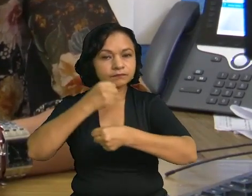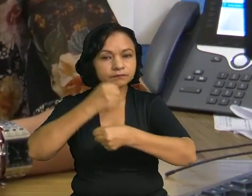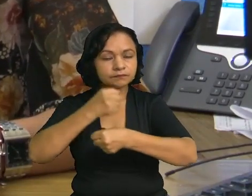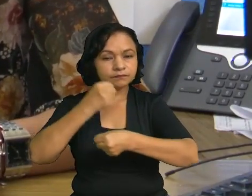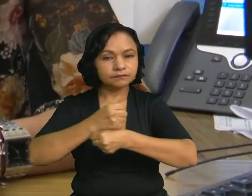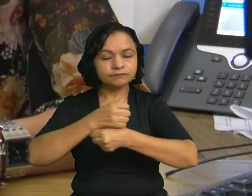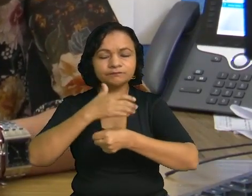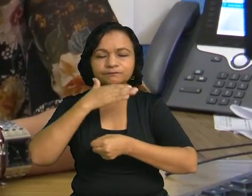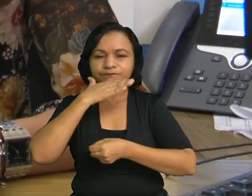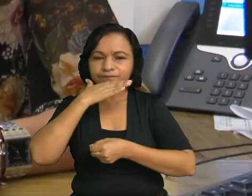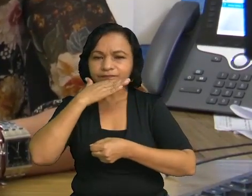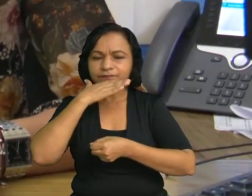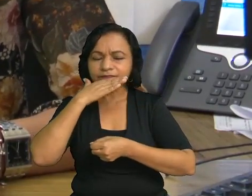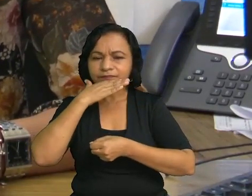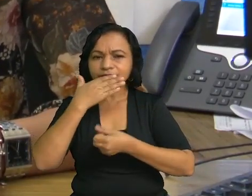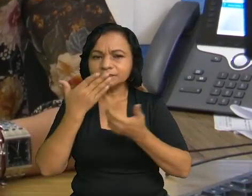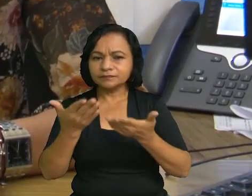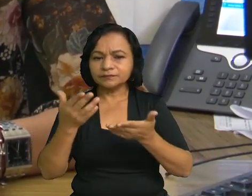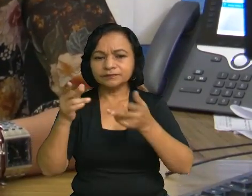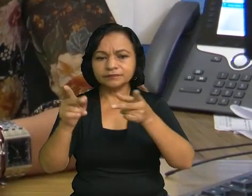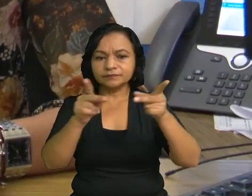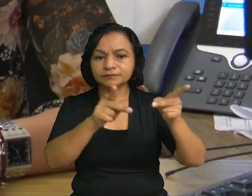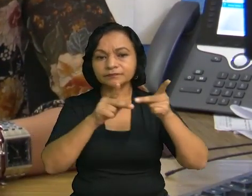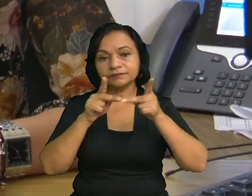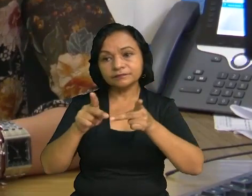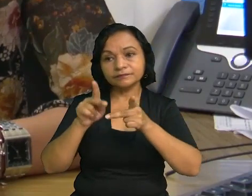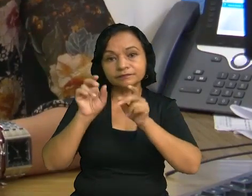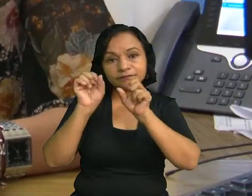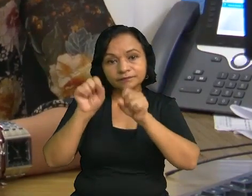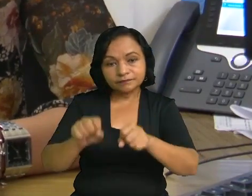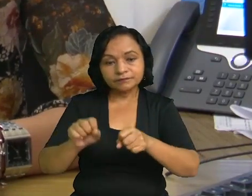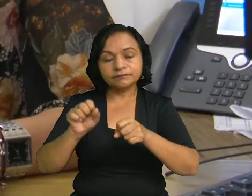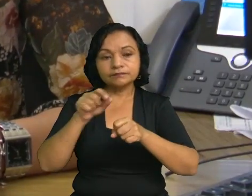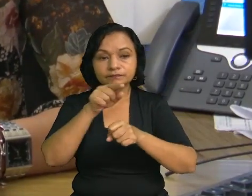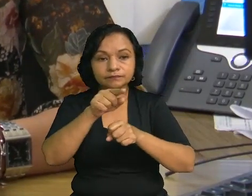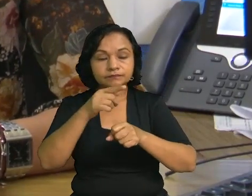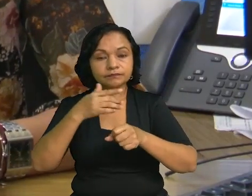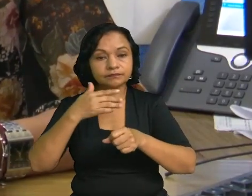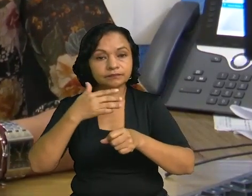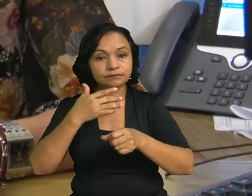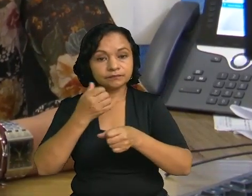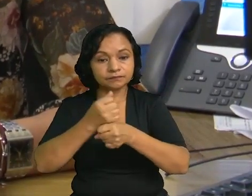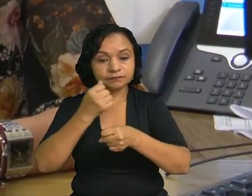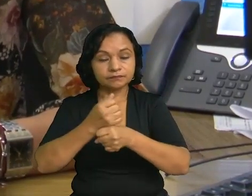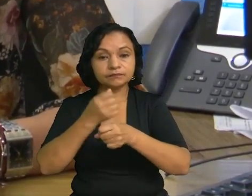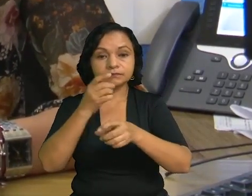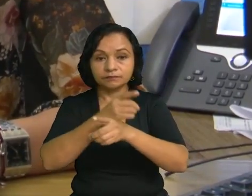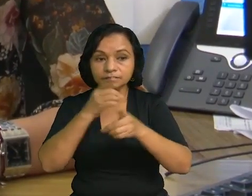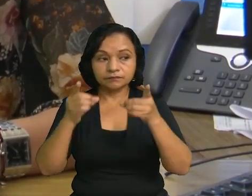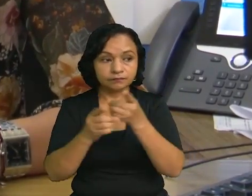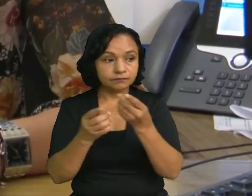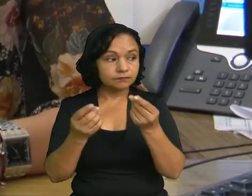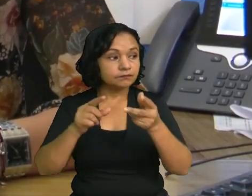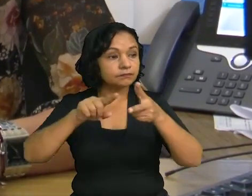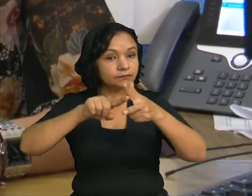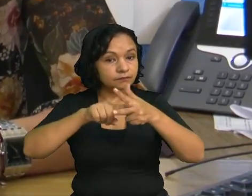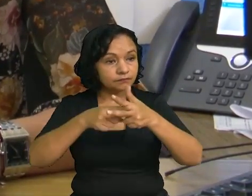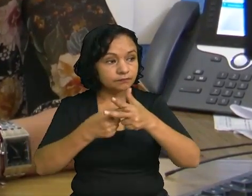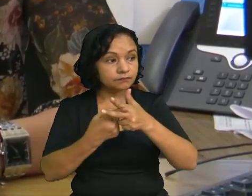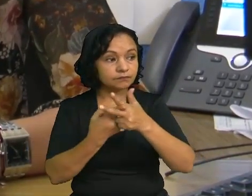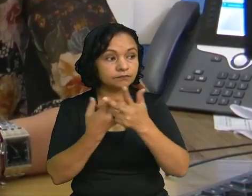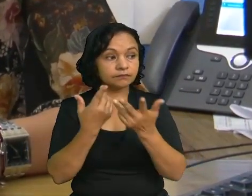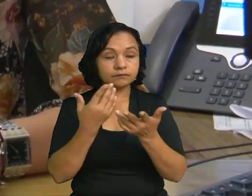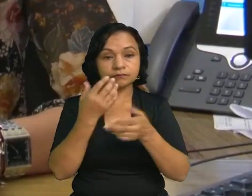eso dificultó un poco el hecho que los contratistas pudieran cumplir con el requisito relacionado a la garantía empezamos el año con